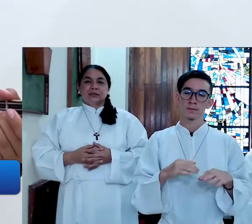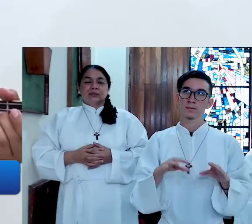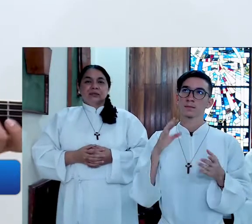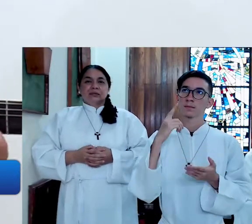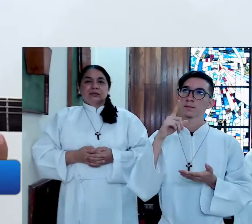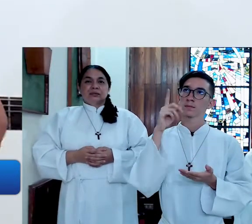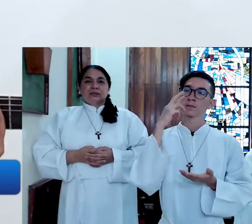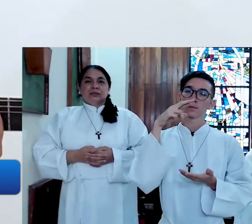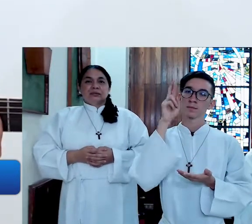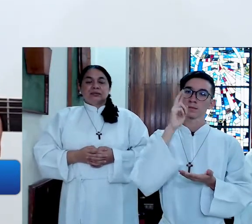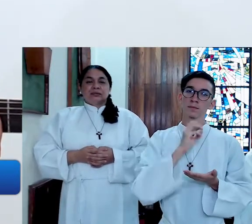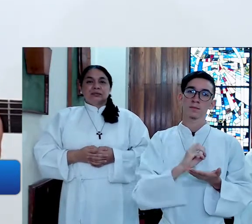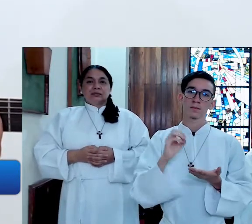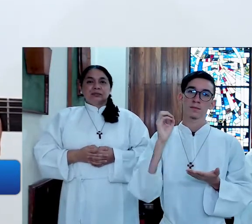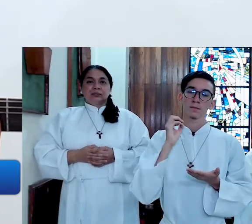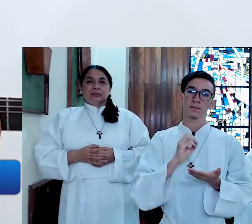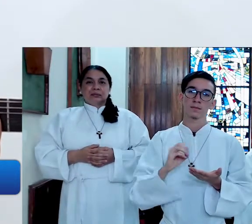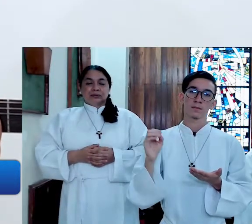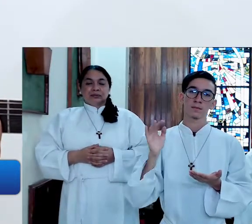misericordia del